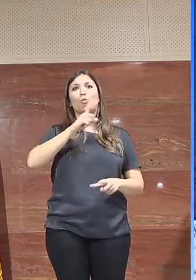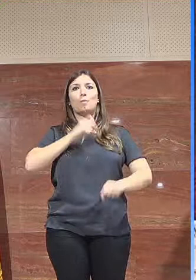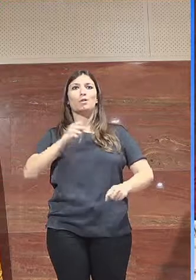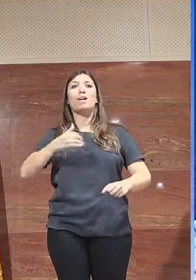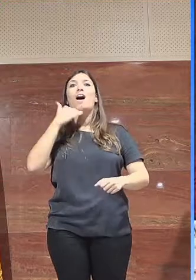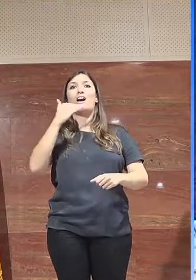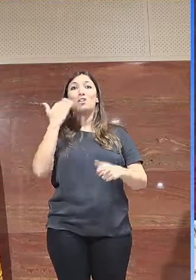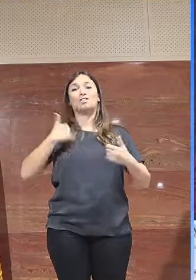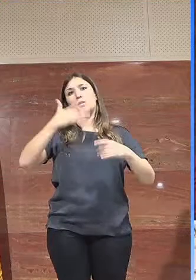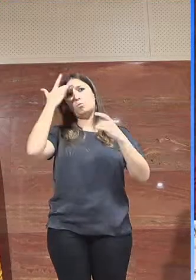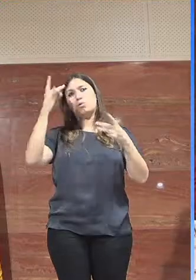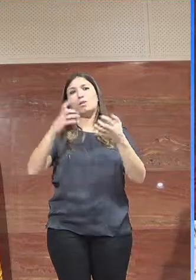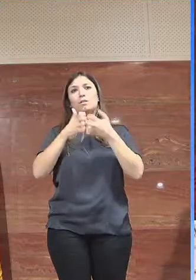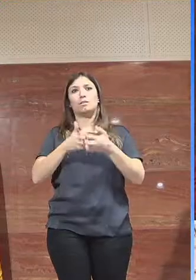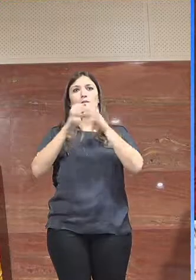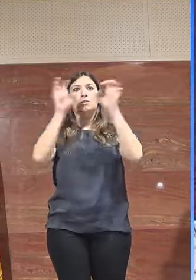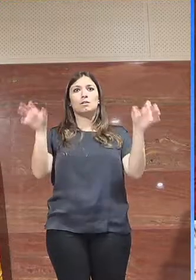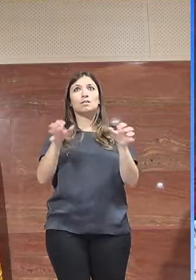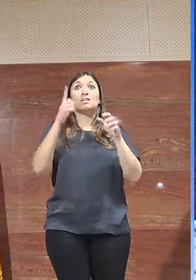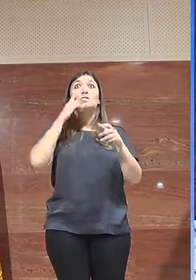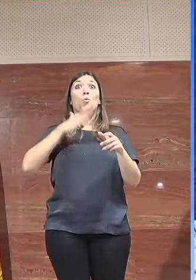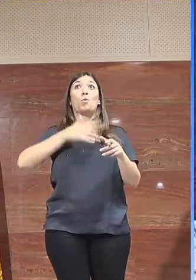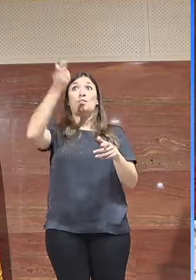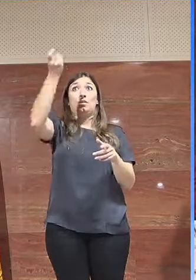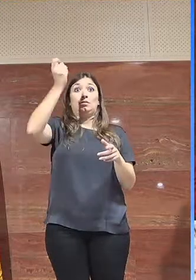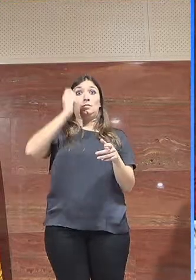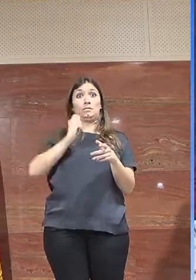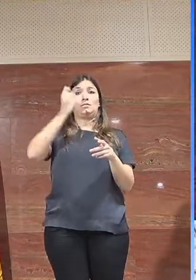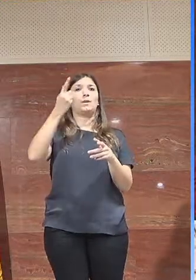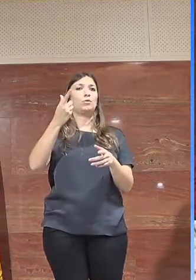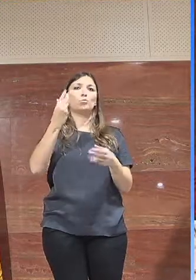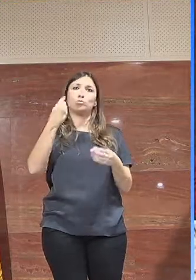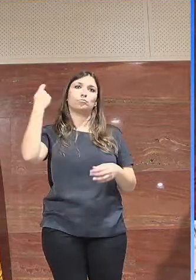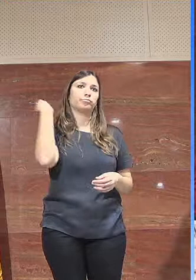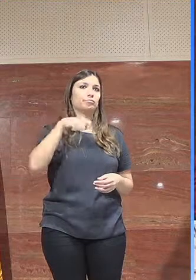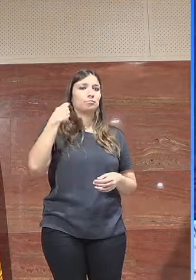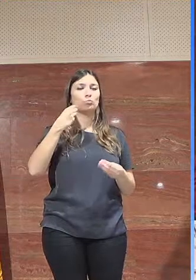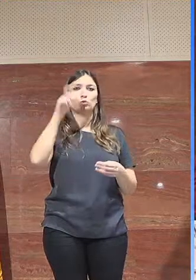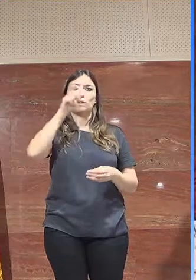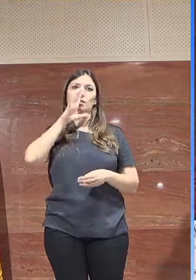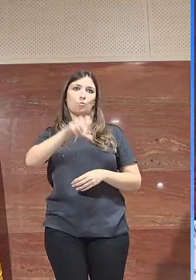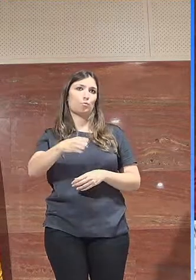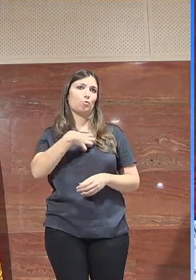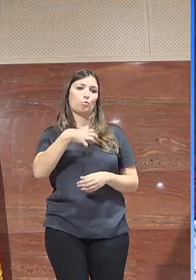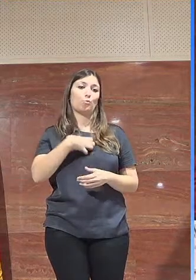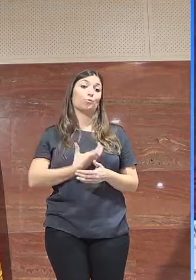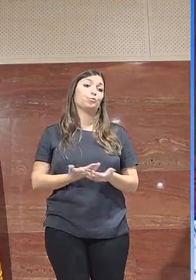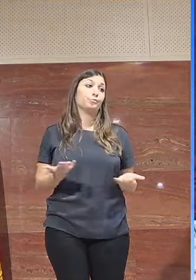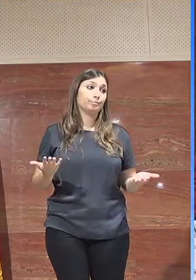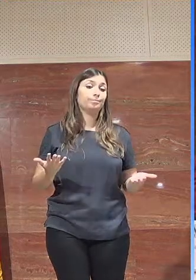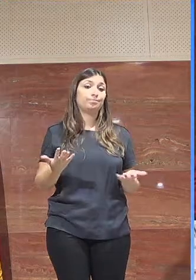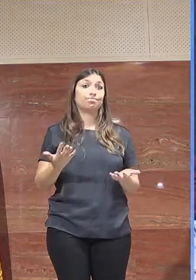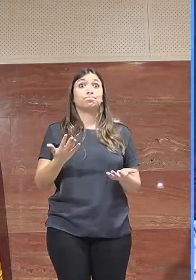soluciones tecnológicas existen, lo que pasa es que desde un punto de vista económico están fuera del alcance de muchos de estos usuarios, ¿no? Con lo cual pues